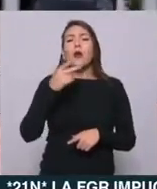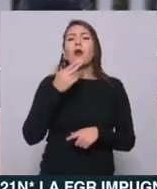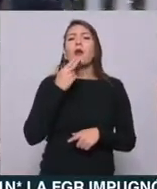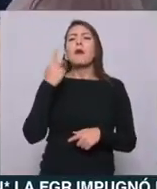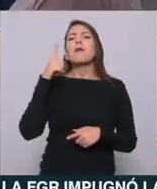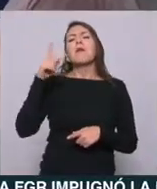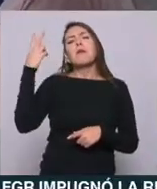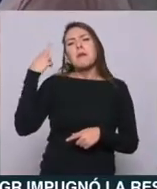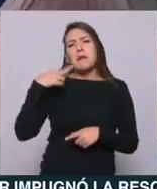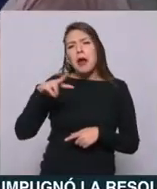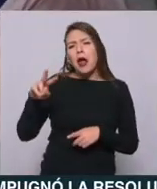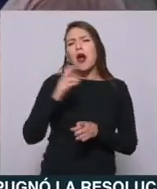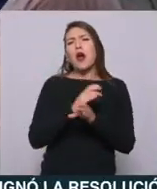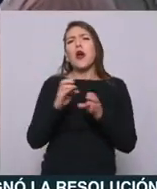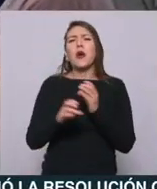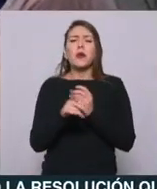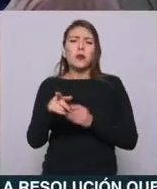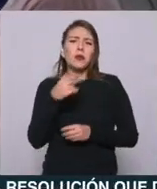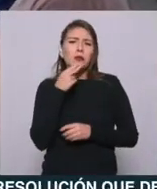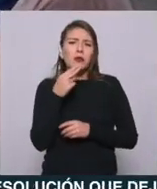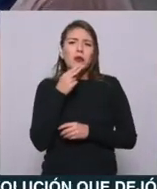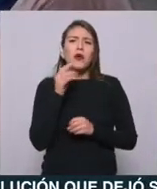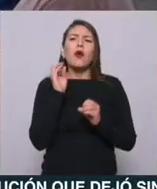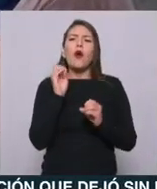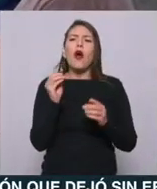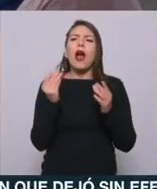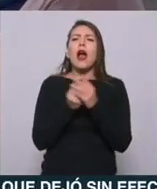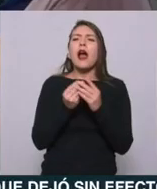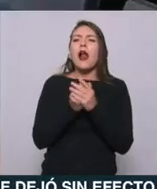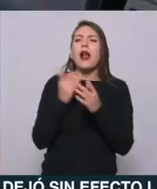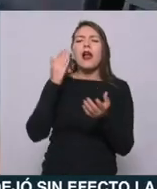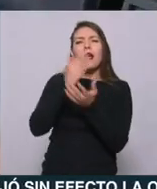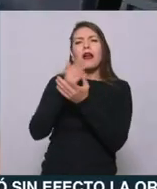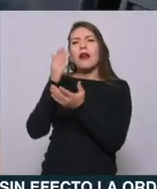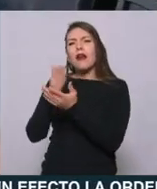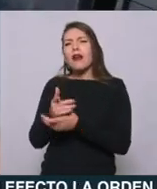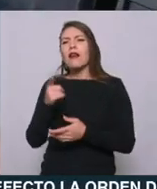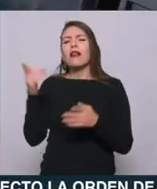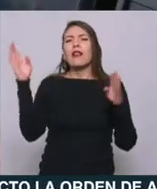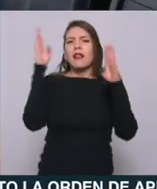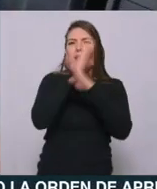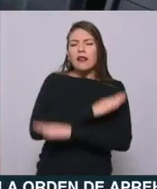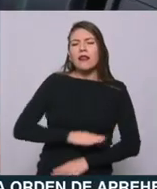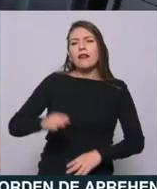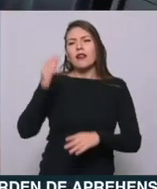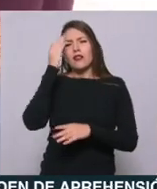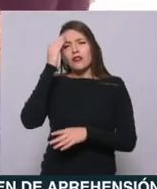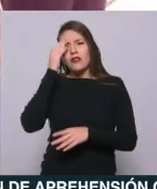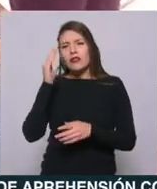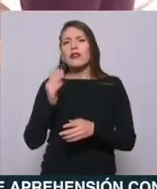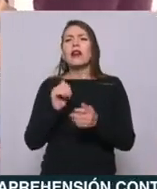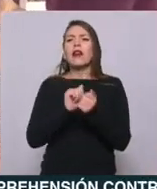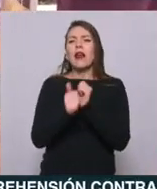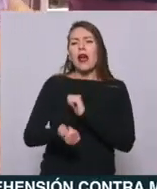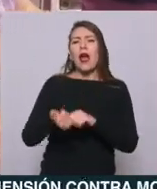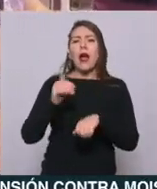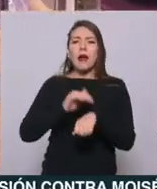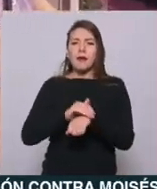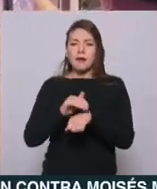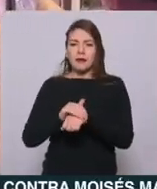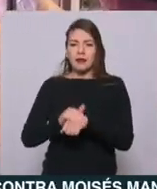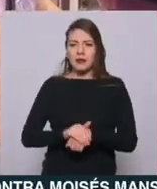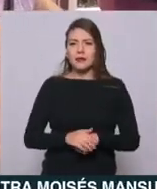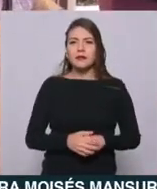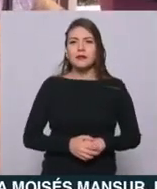cosas personales y pagar clases que le ayudan a mantenerse ocupada, conocer gente y, ¿por qué no?, a hacer amigas. Nos dice que extraña